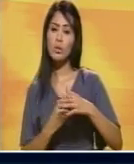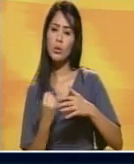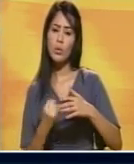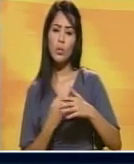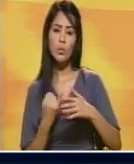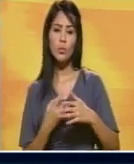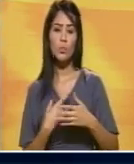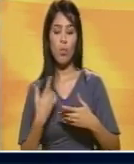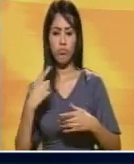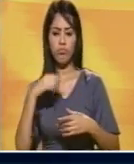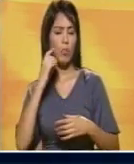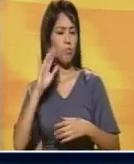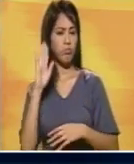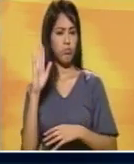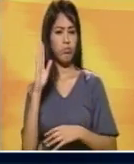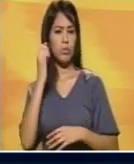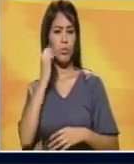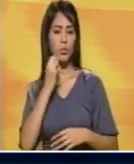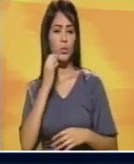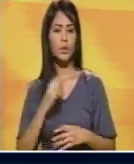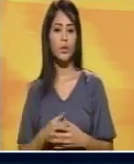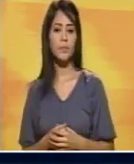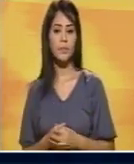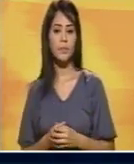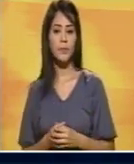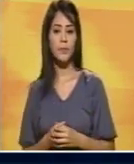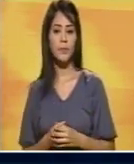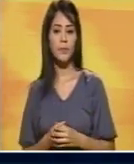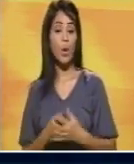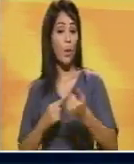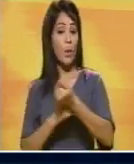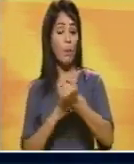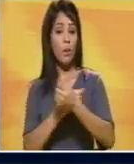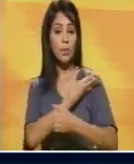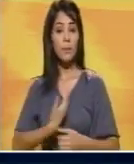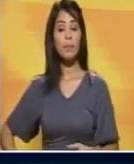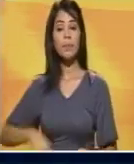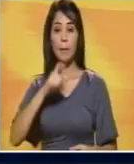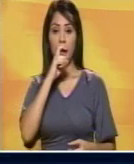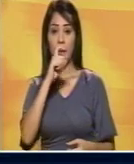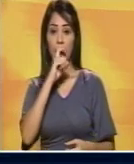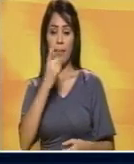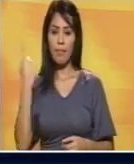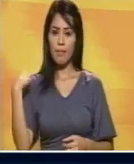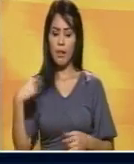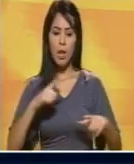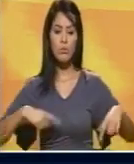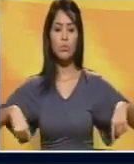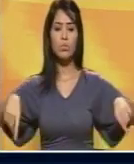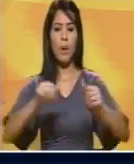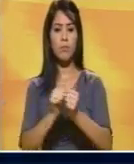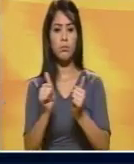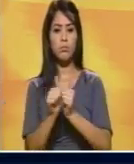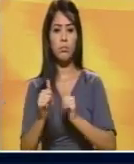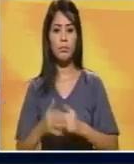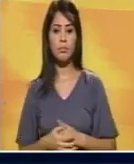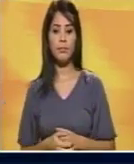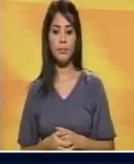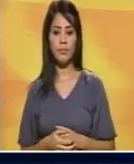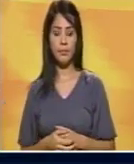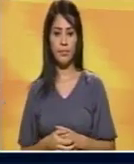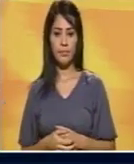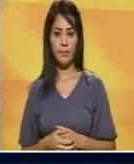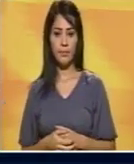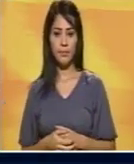Sucre para en Carúpano, con el apoyo del presidente Nicolás Maduro, tener un estadio de este nivel, de esta